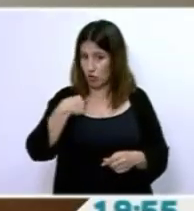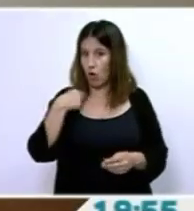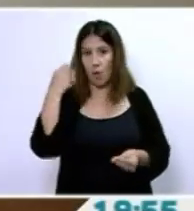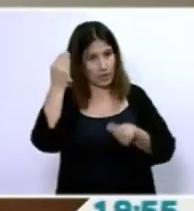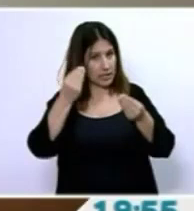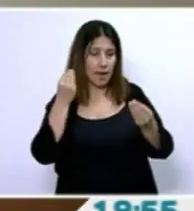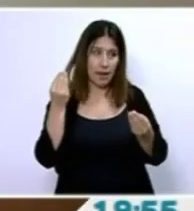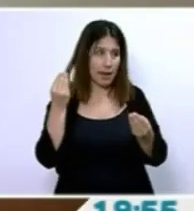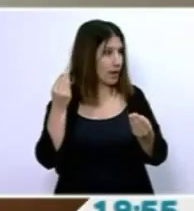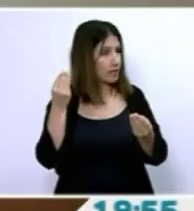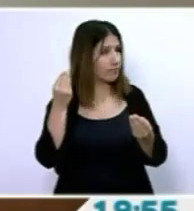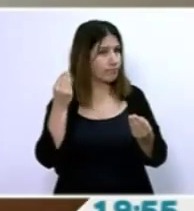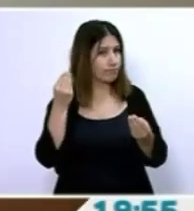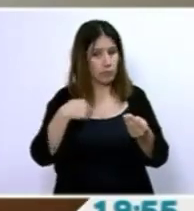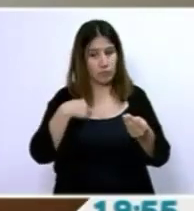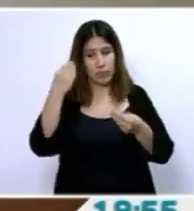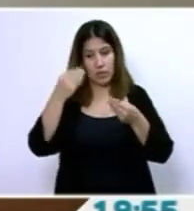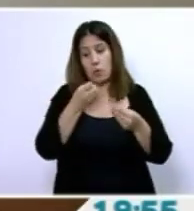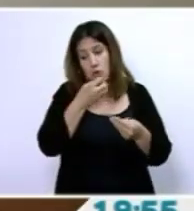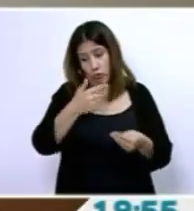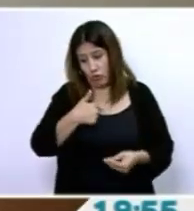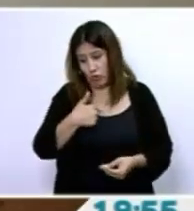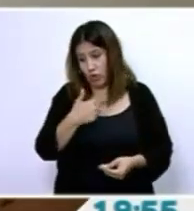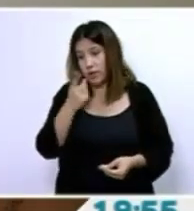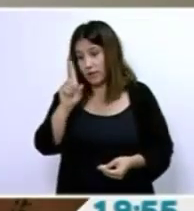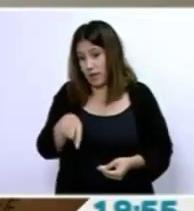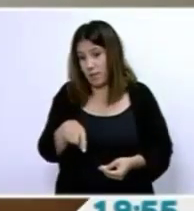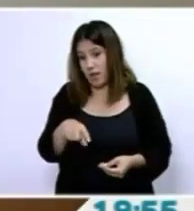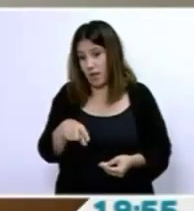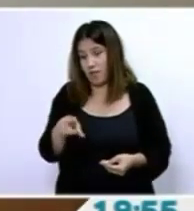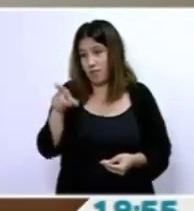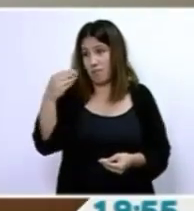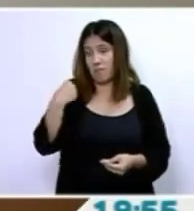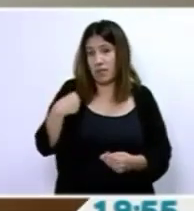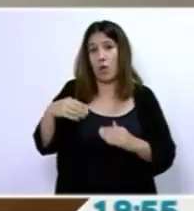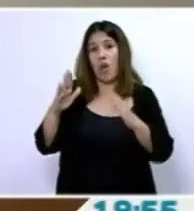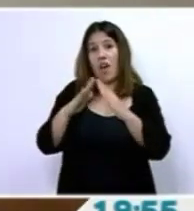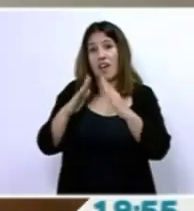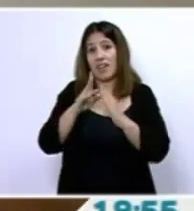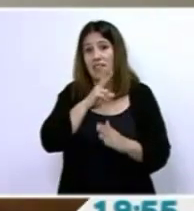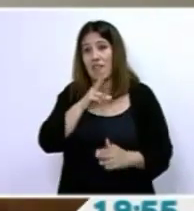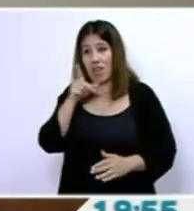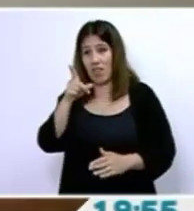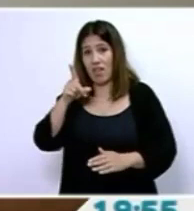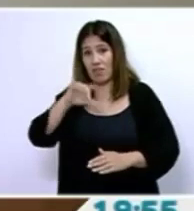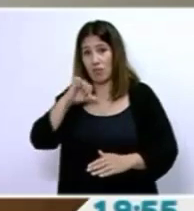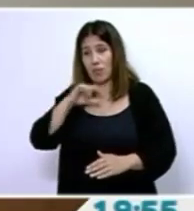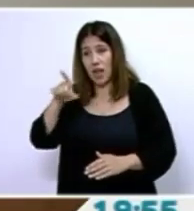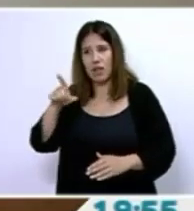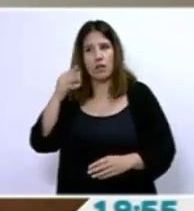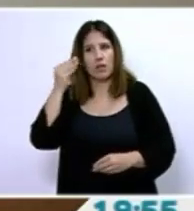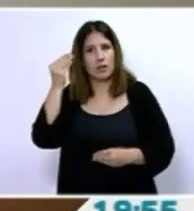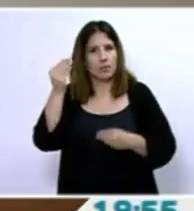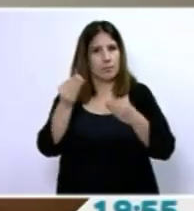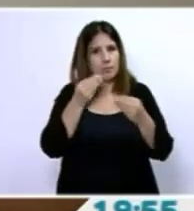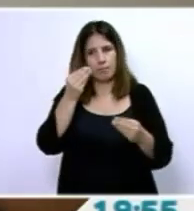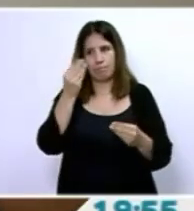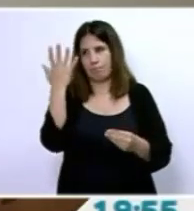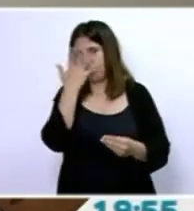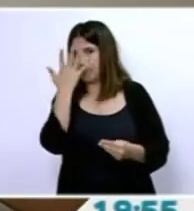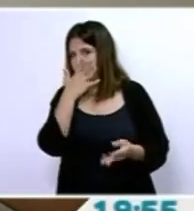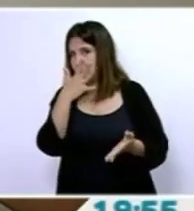iba... Vamos, ni yo, ni Casa Verde, ni los propios médicos, el propio neurocirujano que le operó,